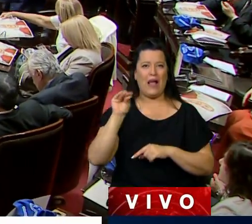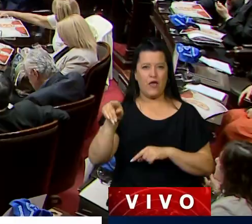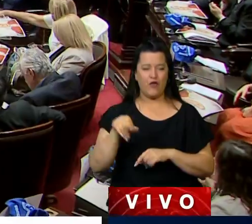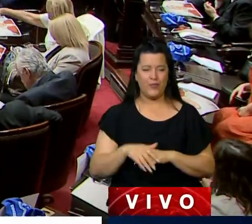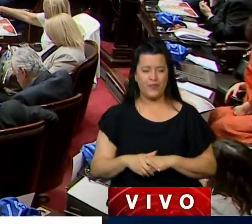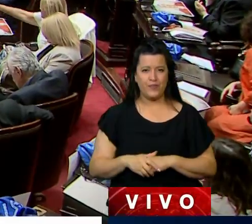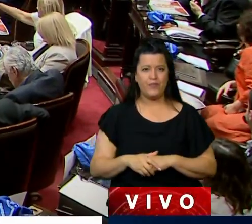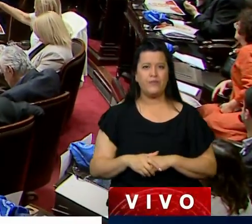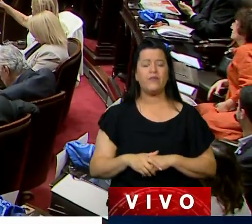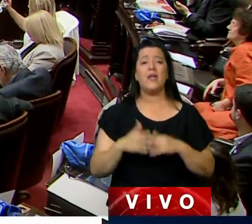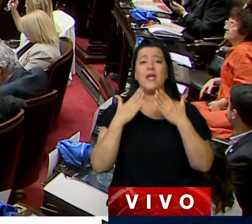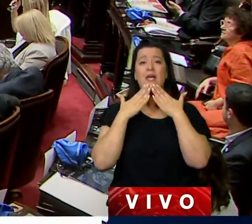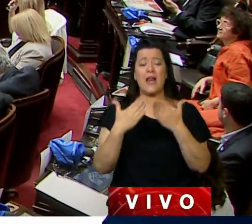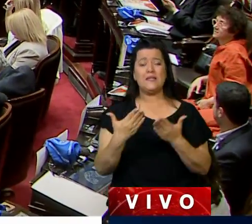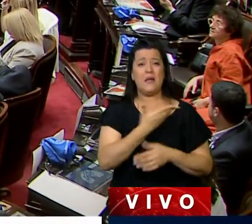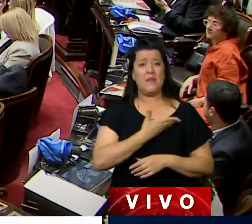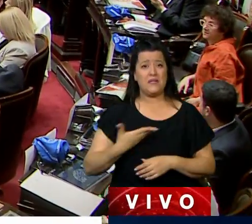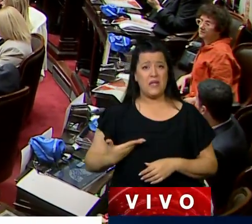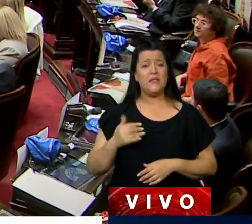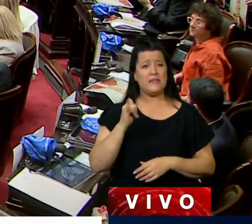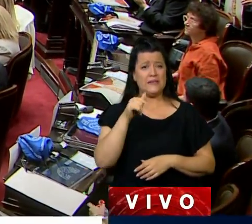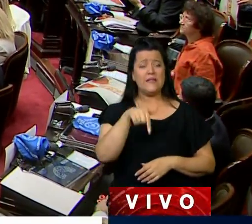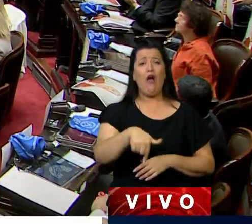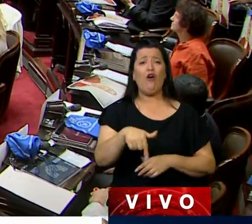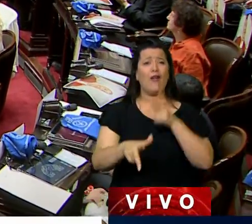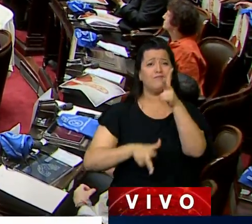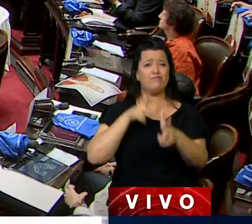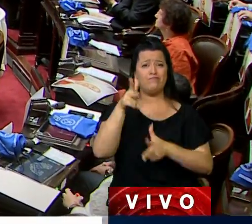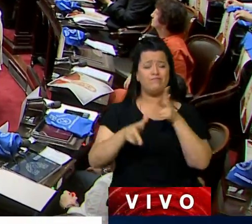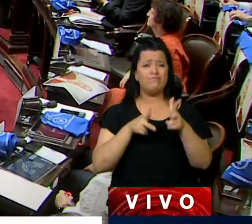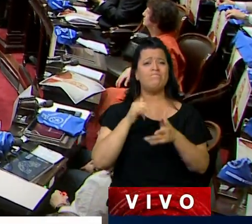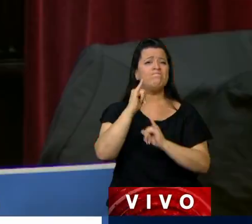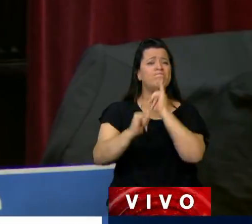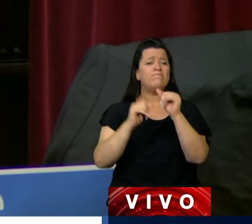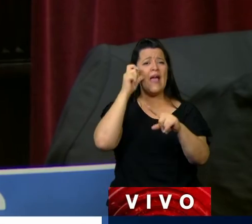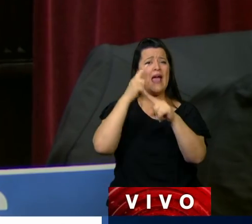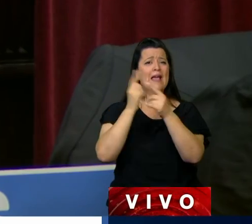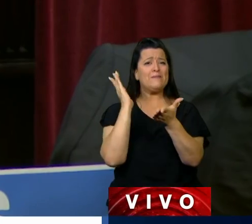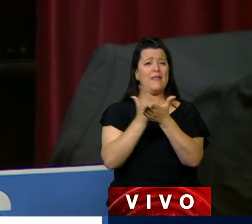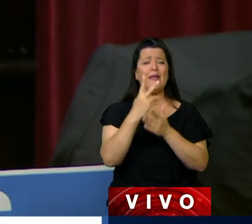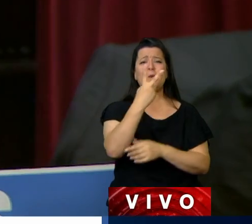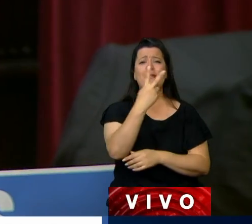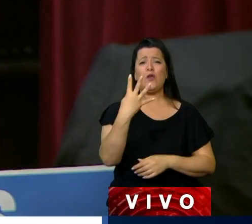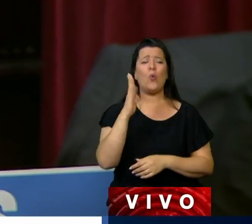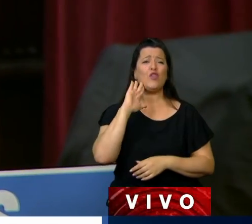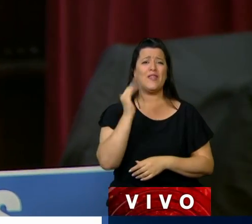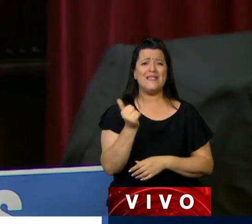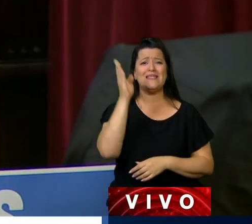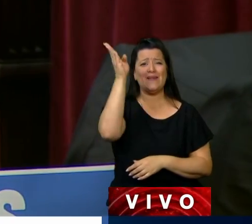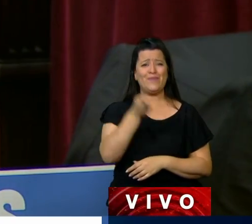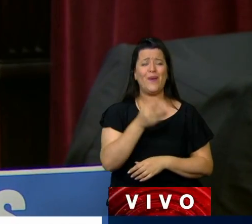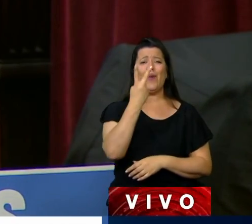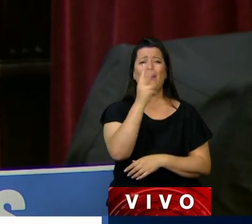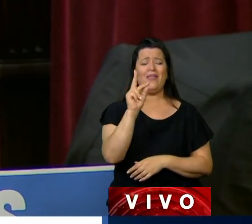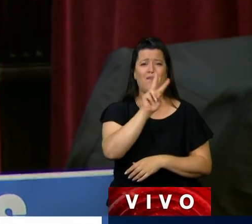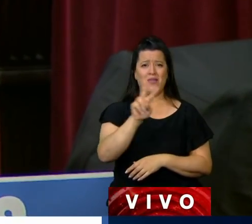Gracias, presidenta. Sí, traigo a consideración de este cuerpo el expediente 2416 de